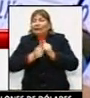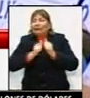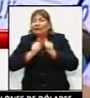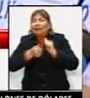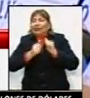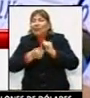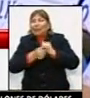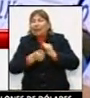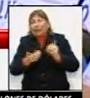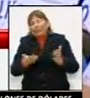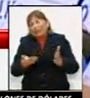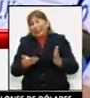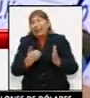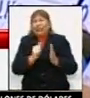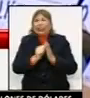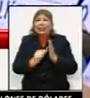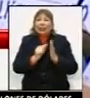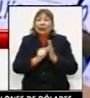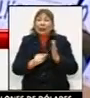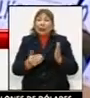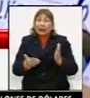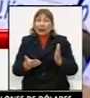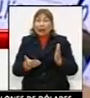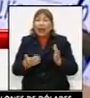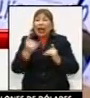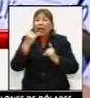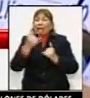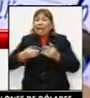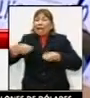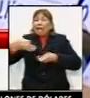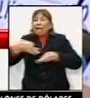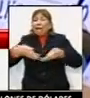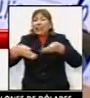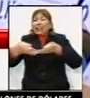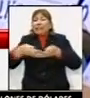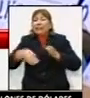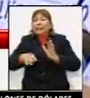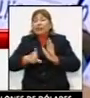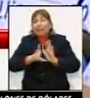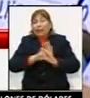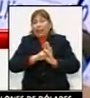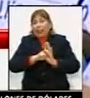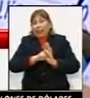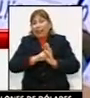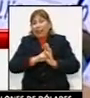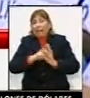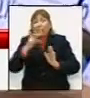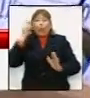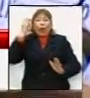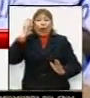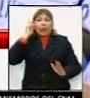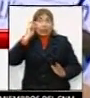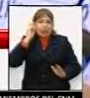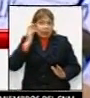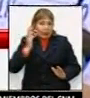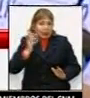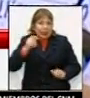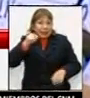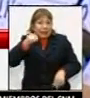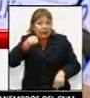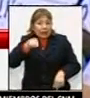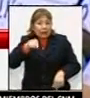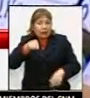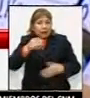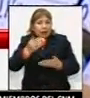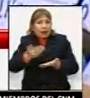los artículos correspondientes al financiamiento de la ley de organizaciones políticas. Sin este complemento,